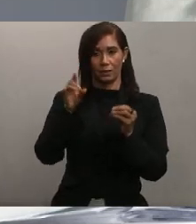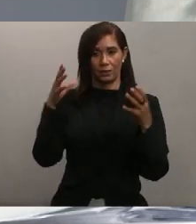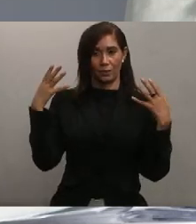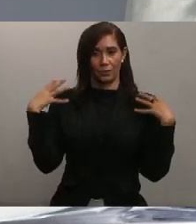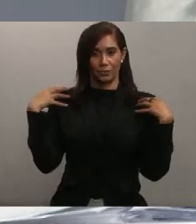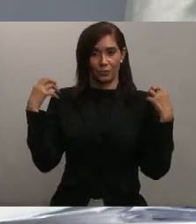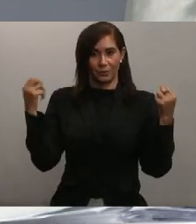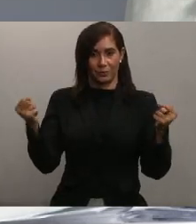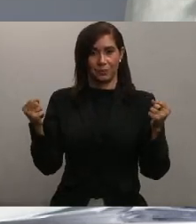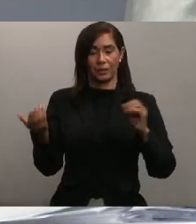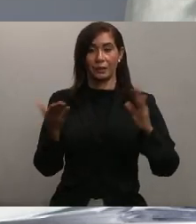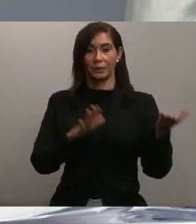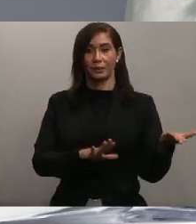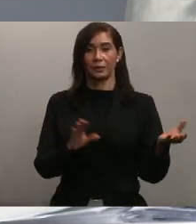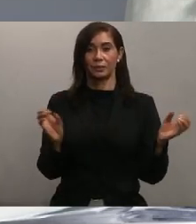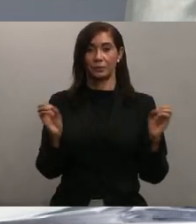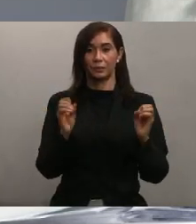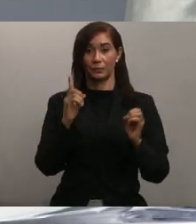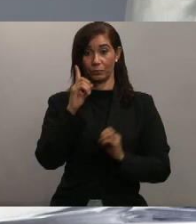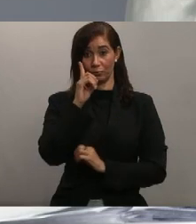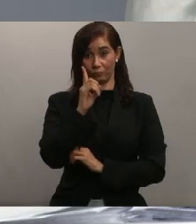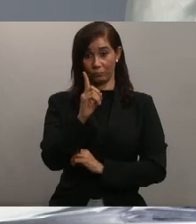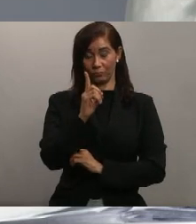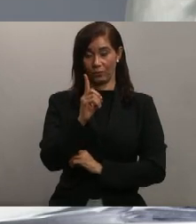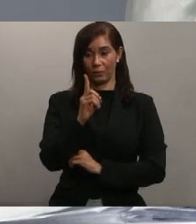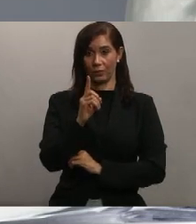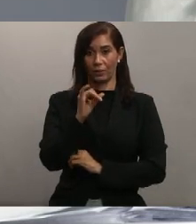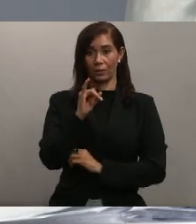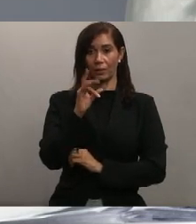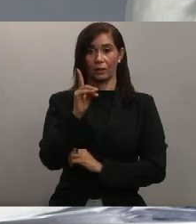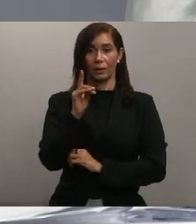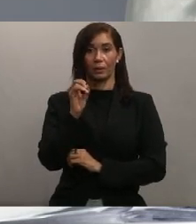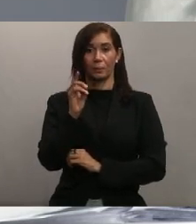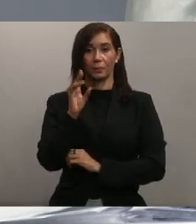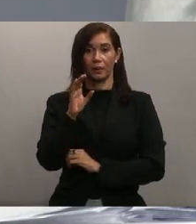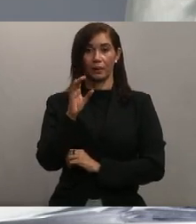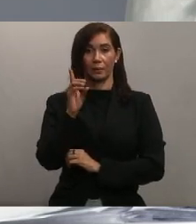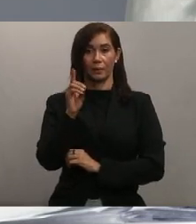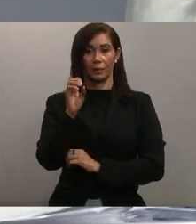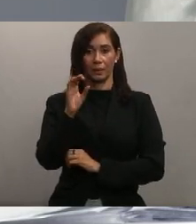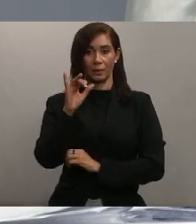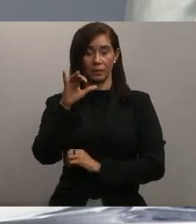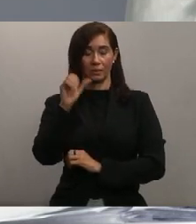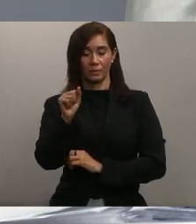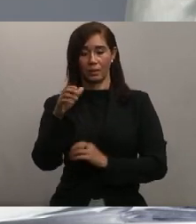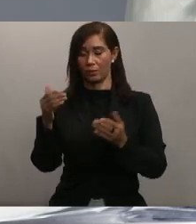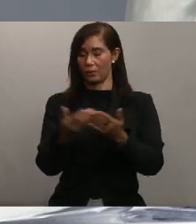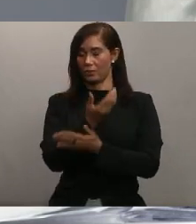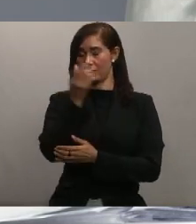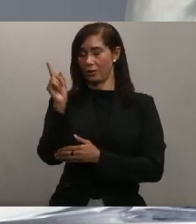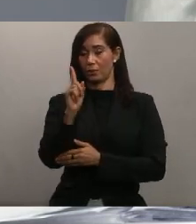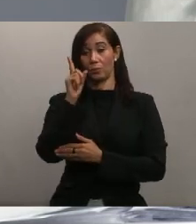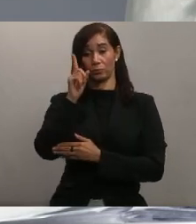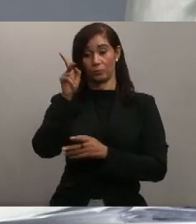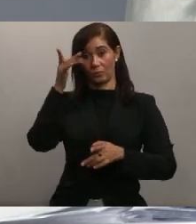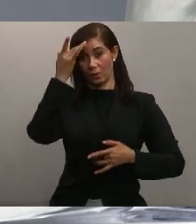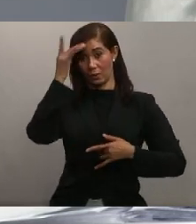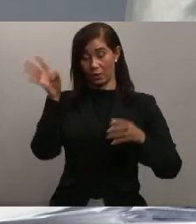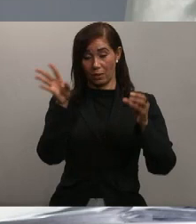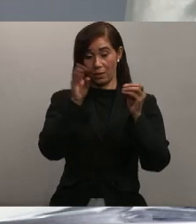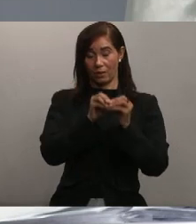recuperados, un fallecimiento. Independencia, 0 casos nuevos, 1